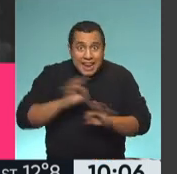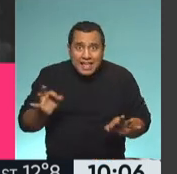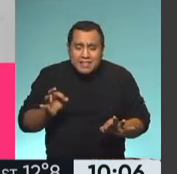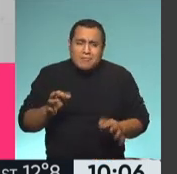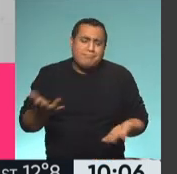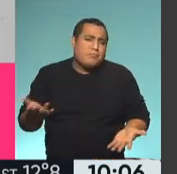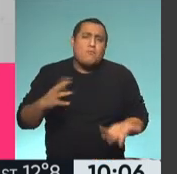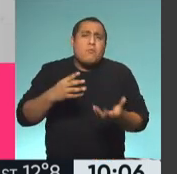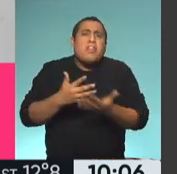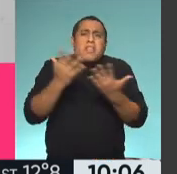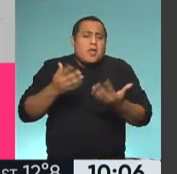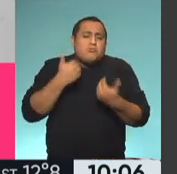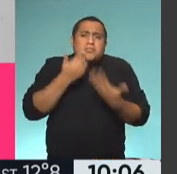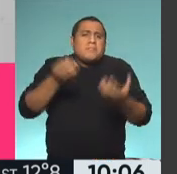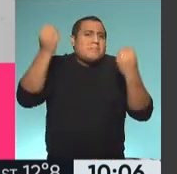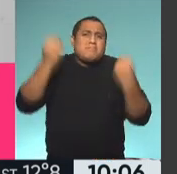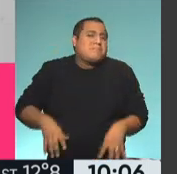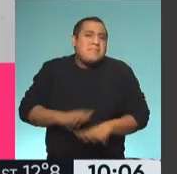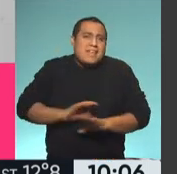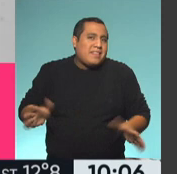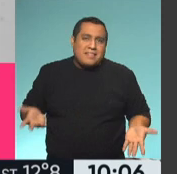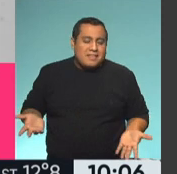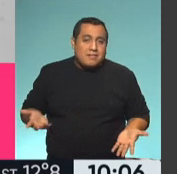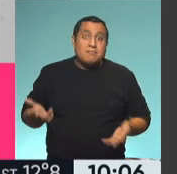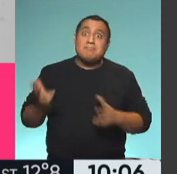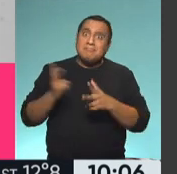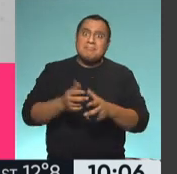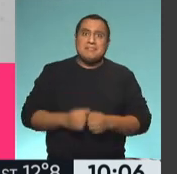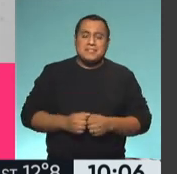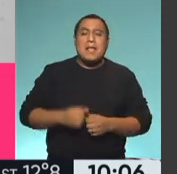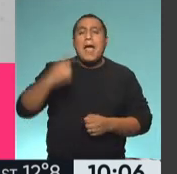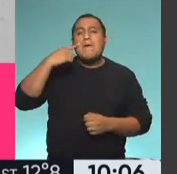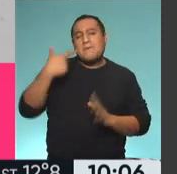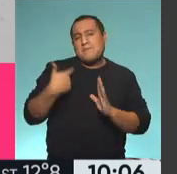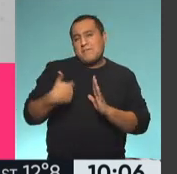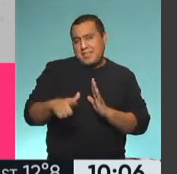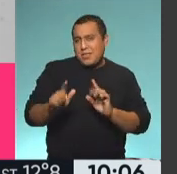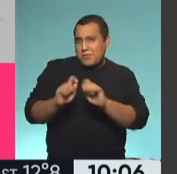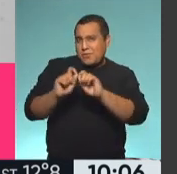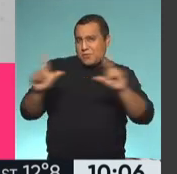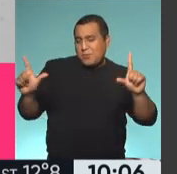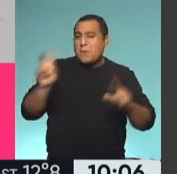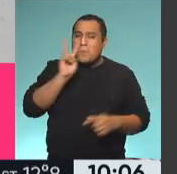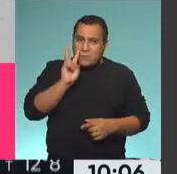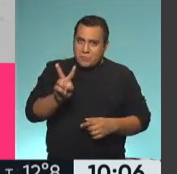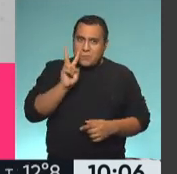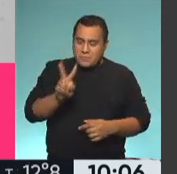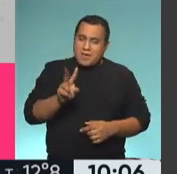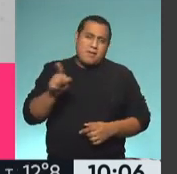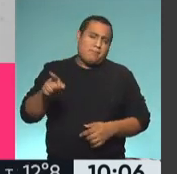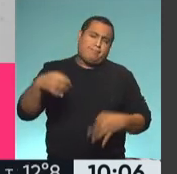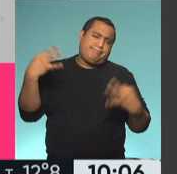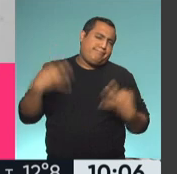perdido. Así es. Bueno, vamos a ver un videíto, por favor, de nuestro genio,